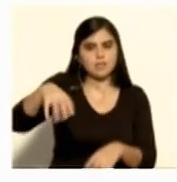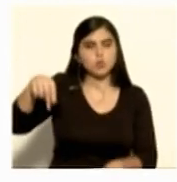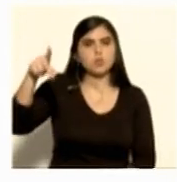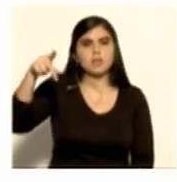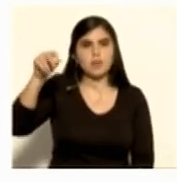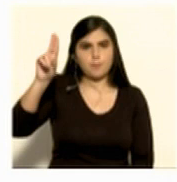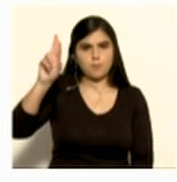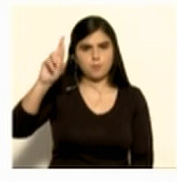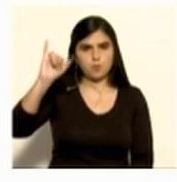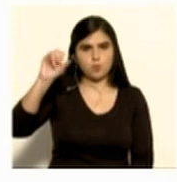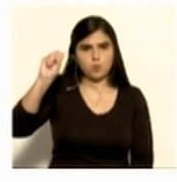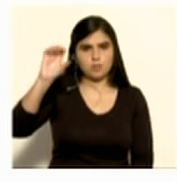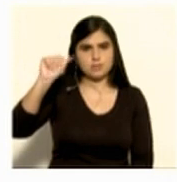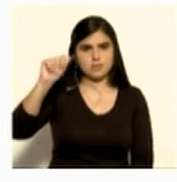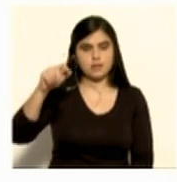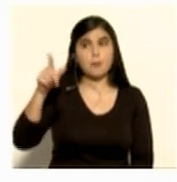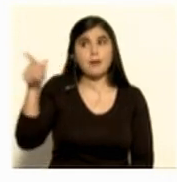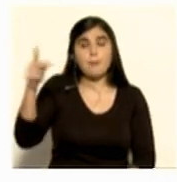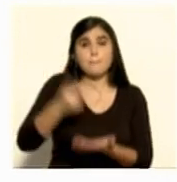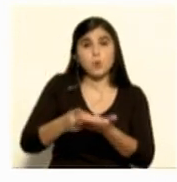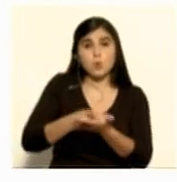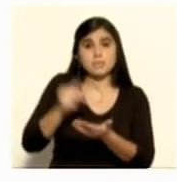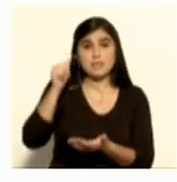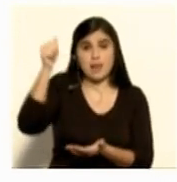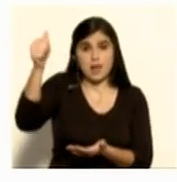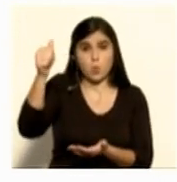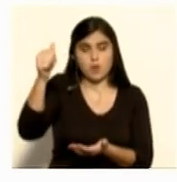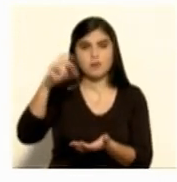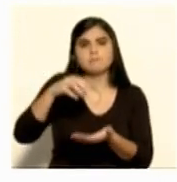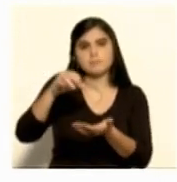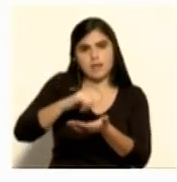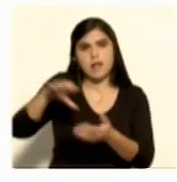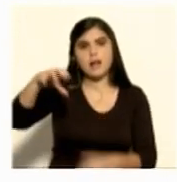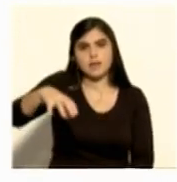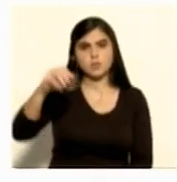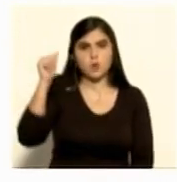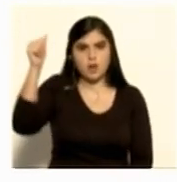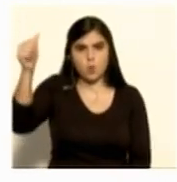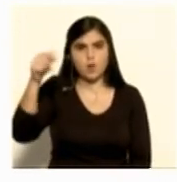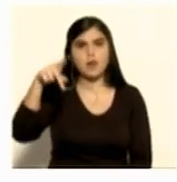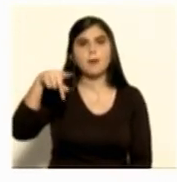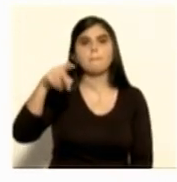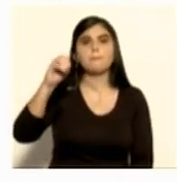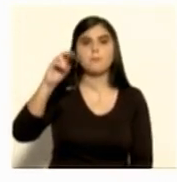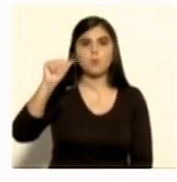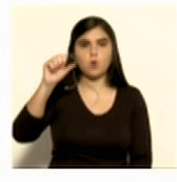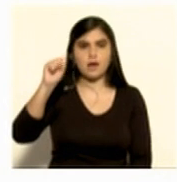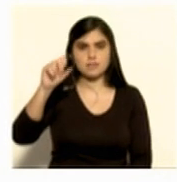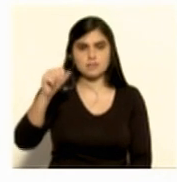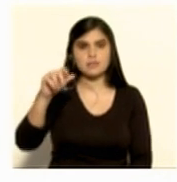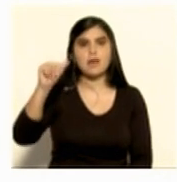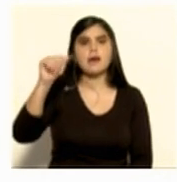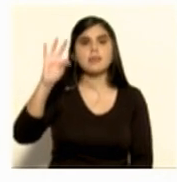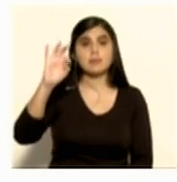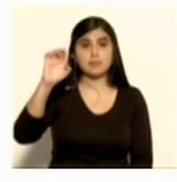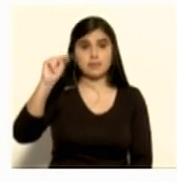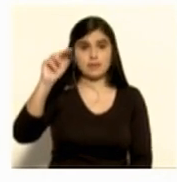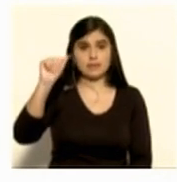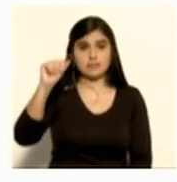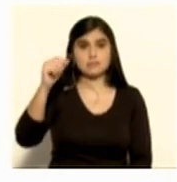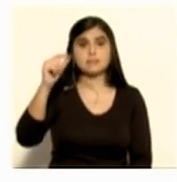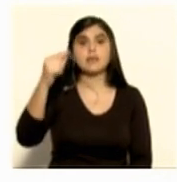Alajuela, el cantón de Alajuela, Poás, Atenas, Grecia,